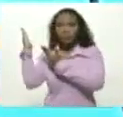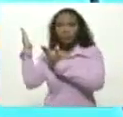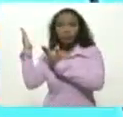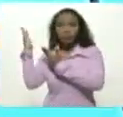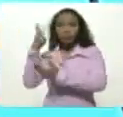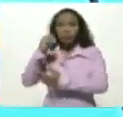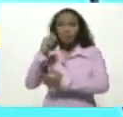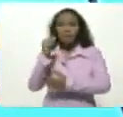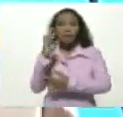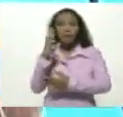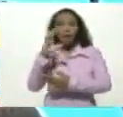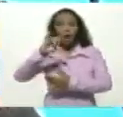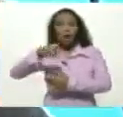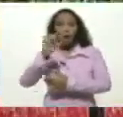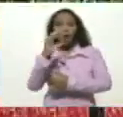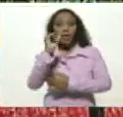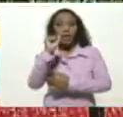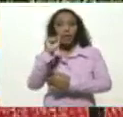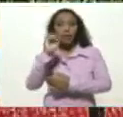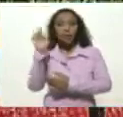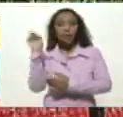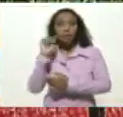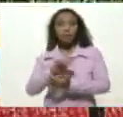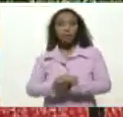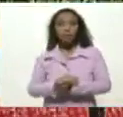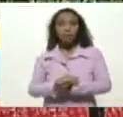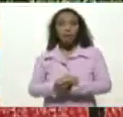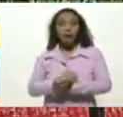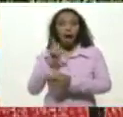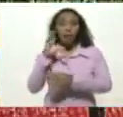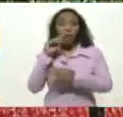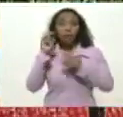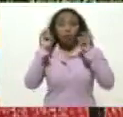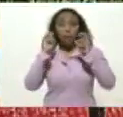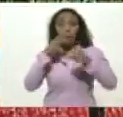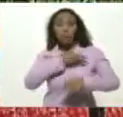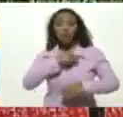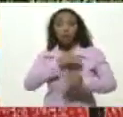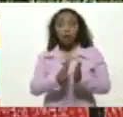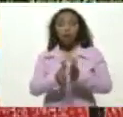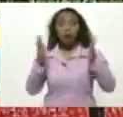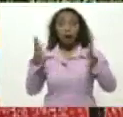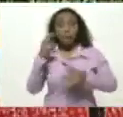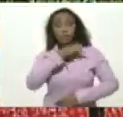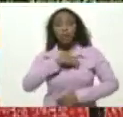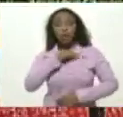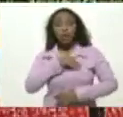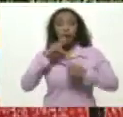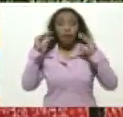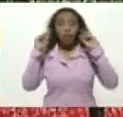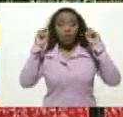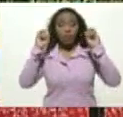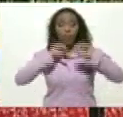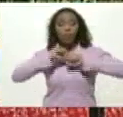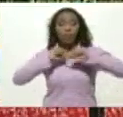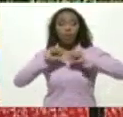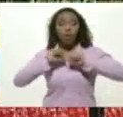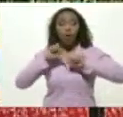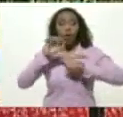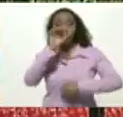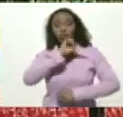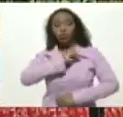Moreno. Y hablando de las misiones, Grandes Misiones, hablando del movimiento Somos